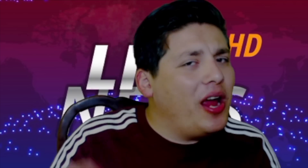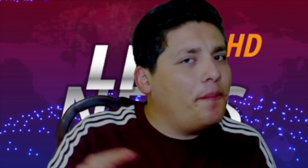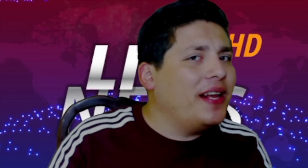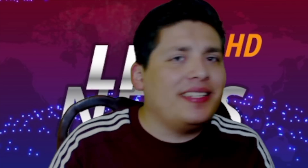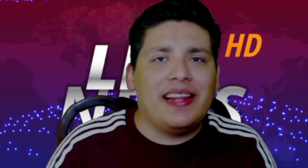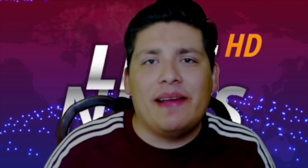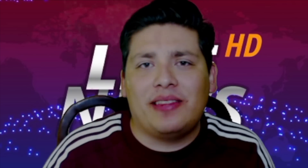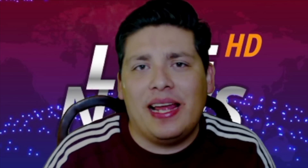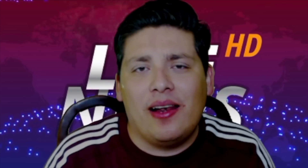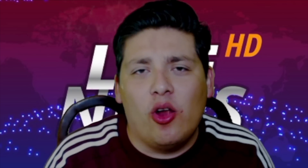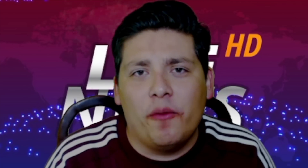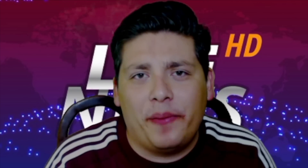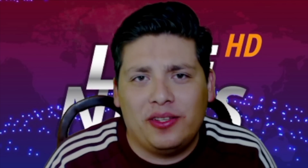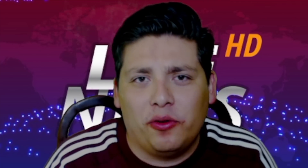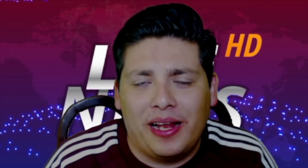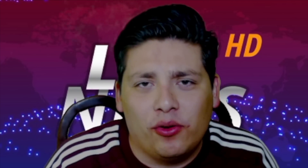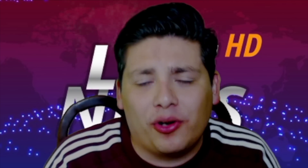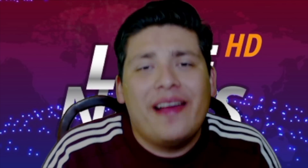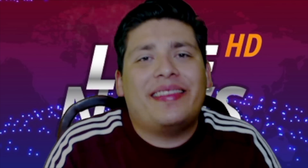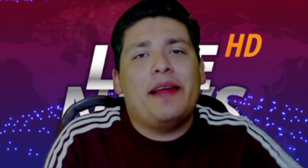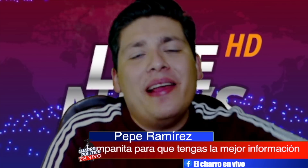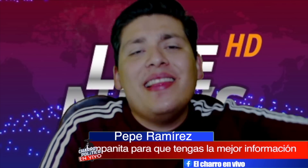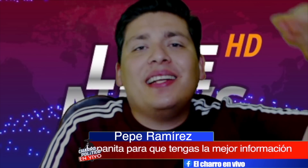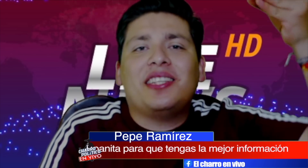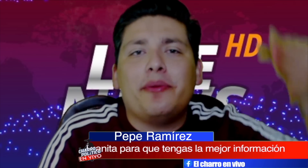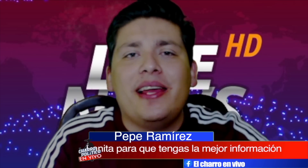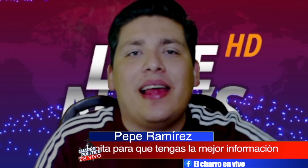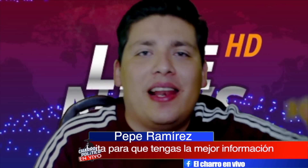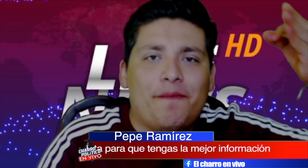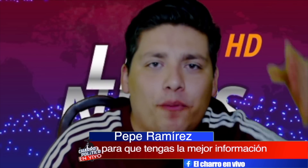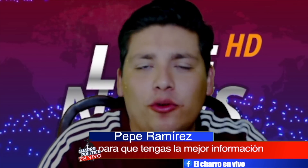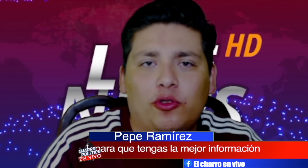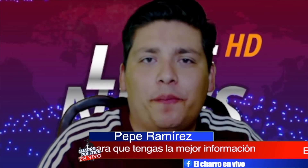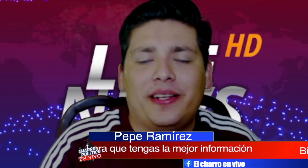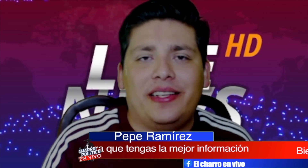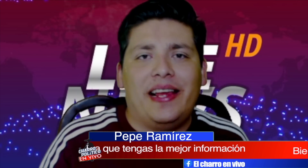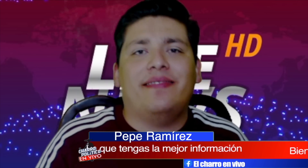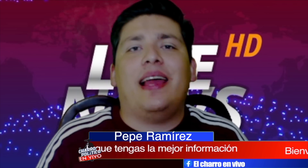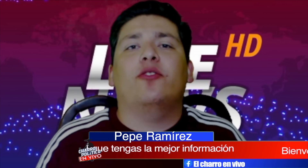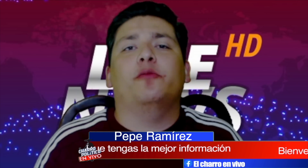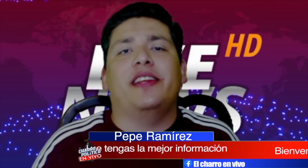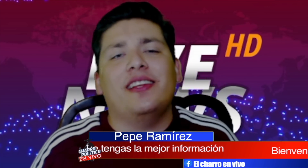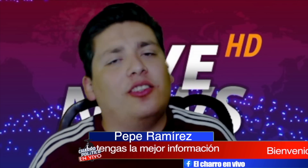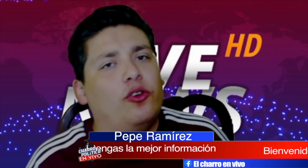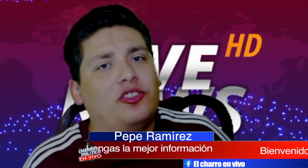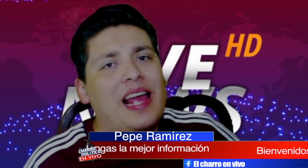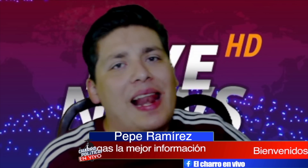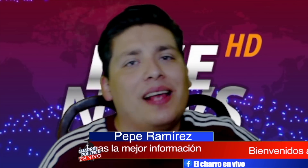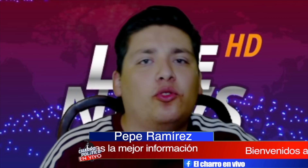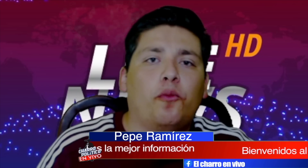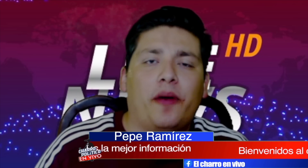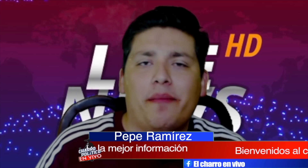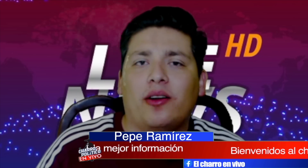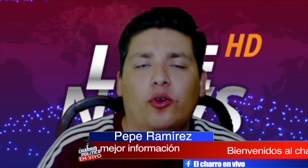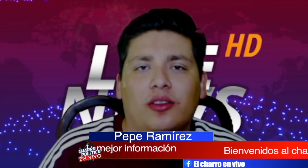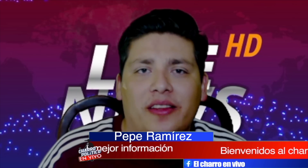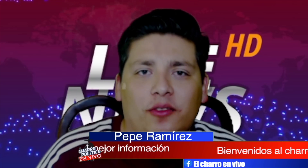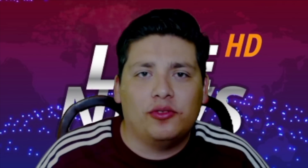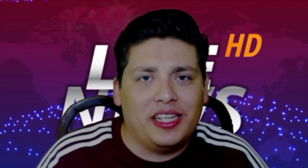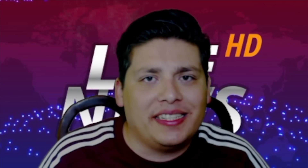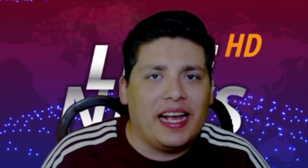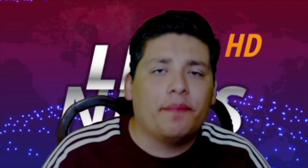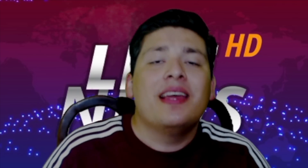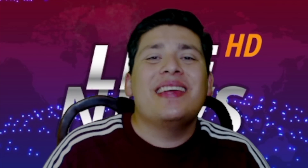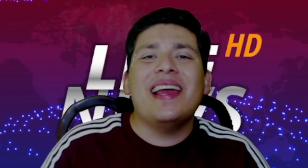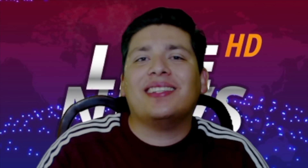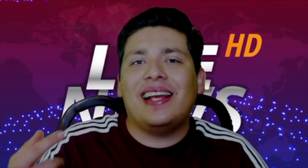Se las cumplió el presidente López Obrador. Tremenda exhibida le puso el presidente a los ministros de la Suprema Corte